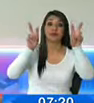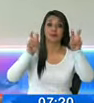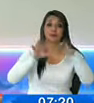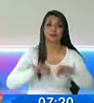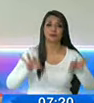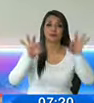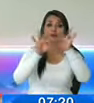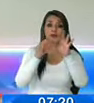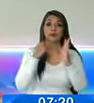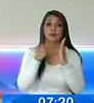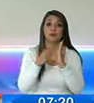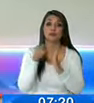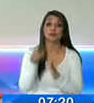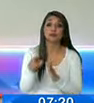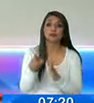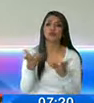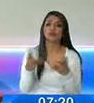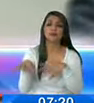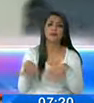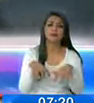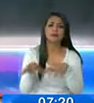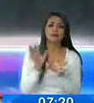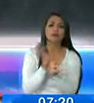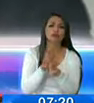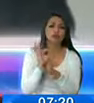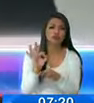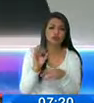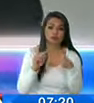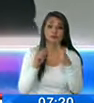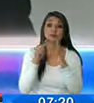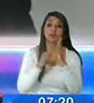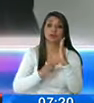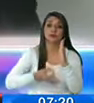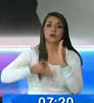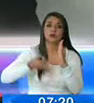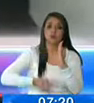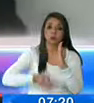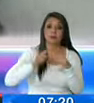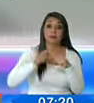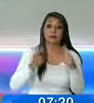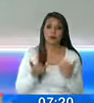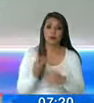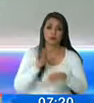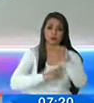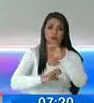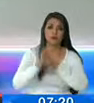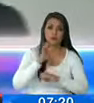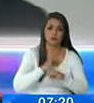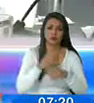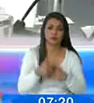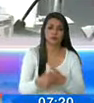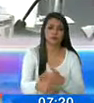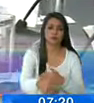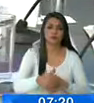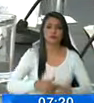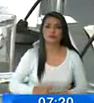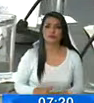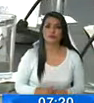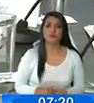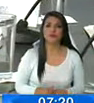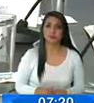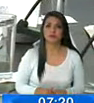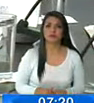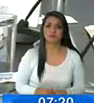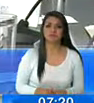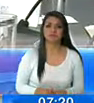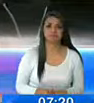la probidad en el ejercicio de la función, como el cumplimiento de la norma, pero eso es lo que vamos a ver justamente con el Pleno en estos días. Queda en claro,